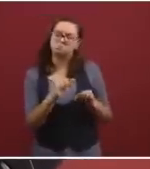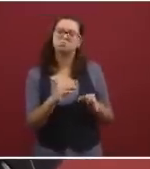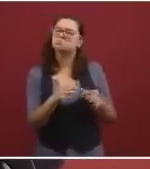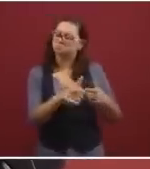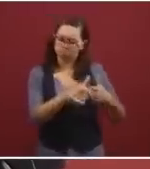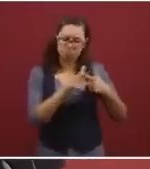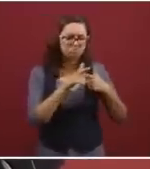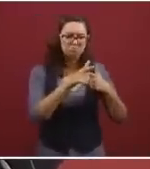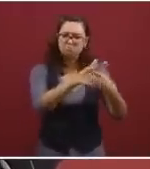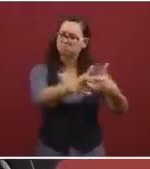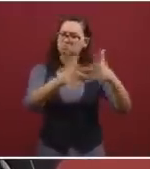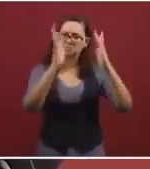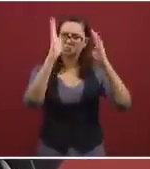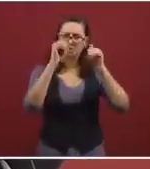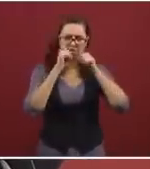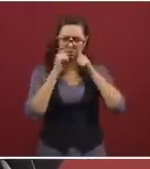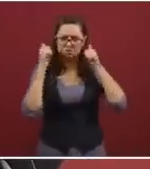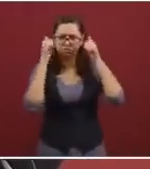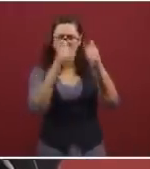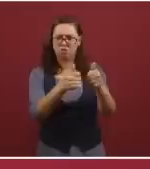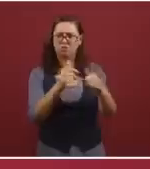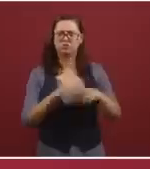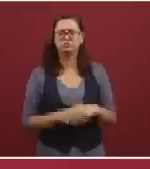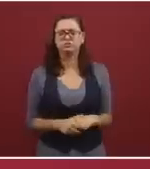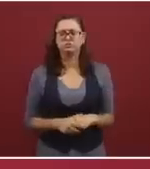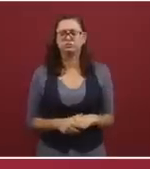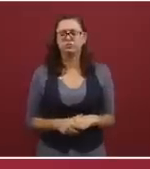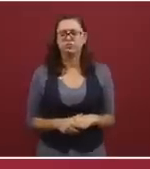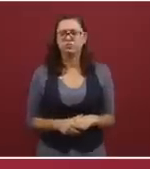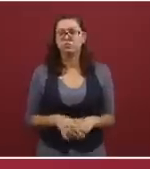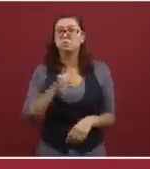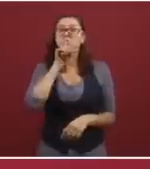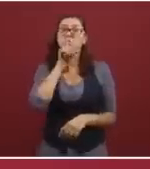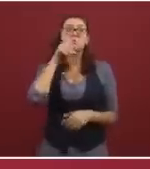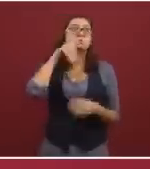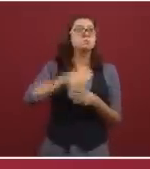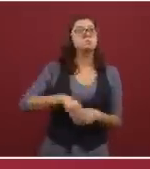va a ser atendido. No vamos a tapar nada.